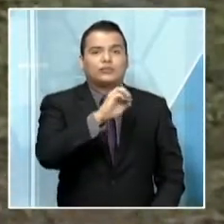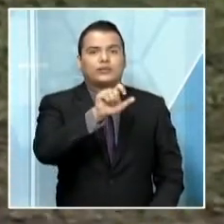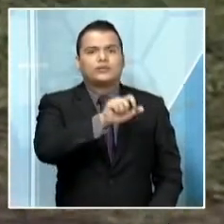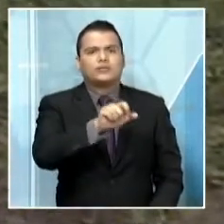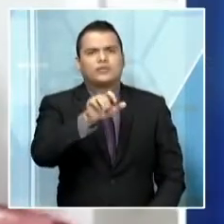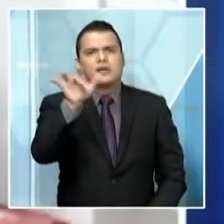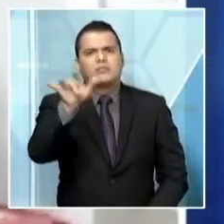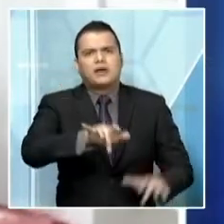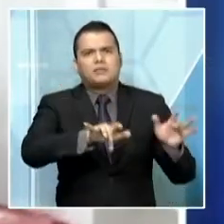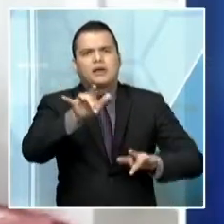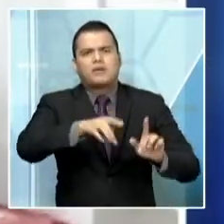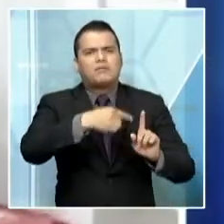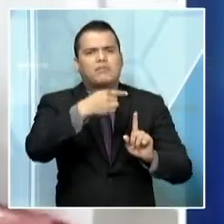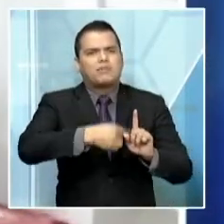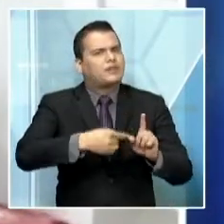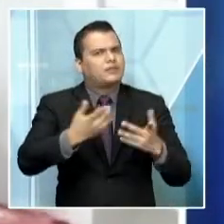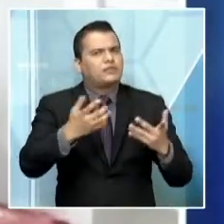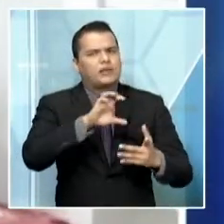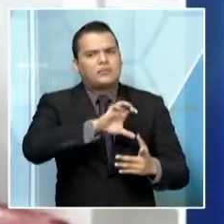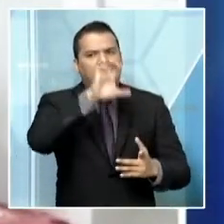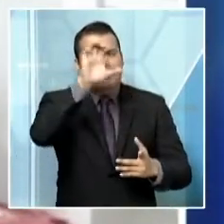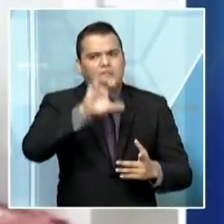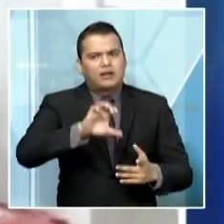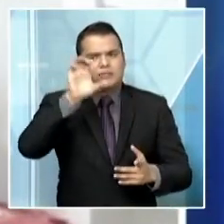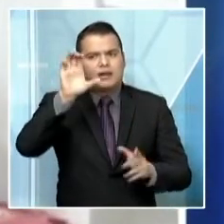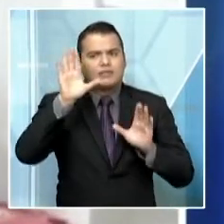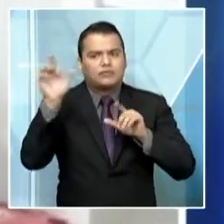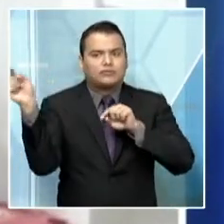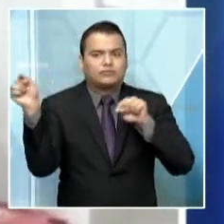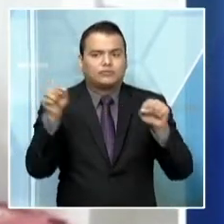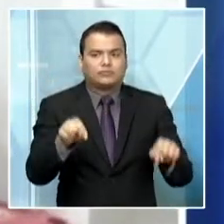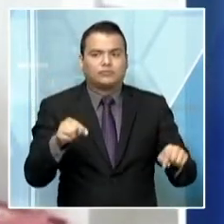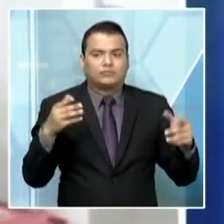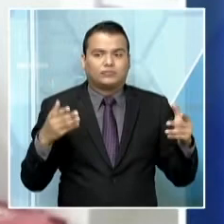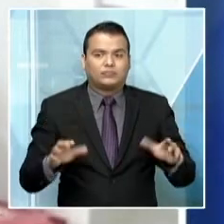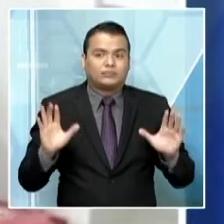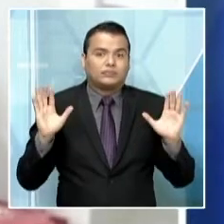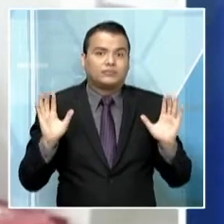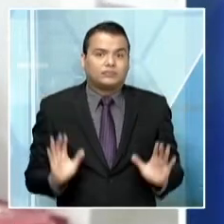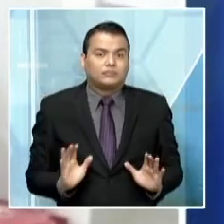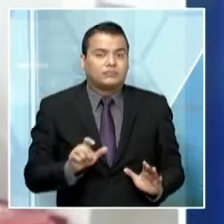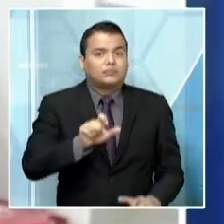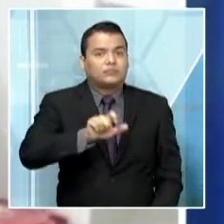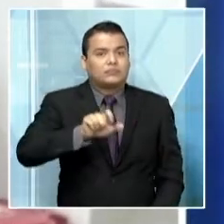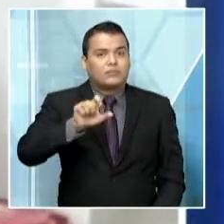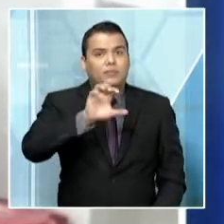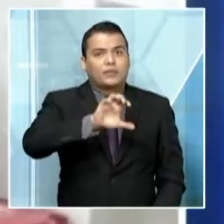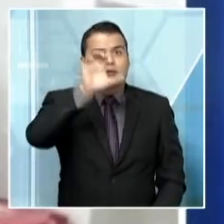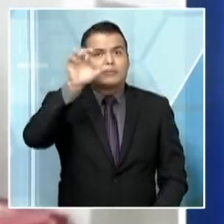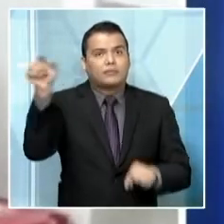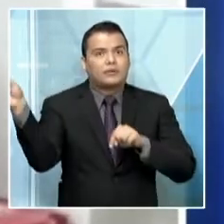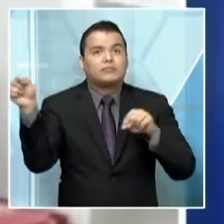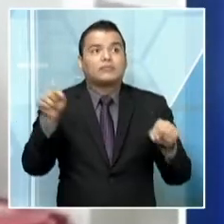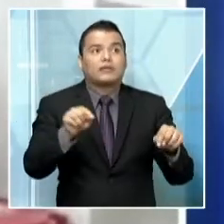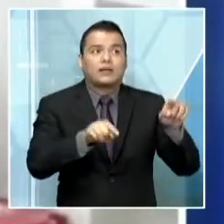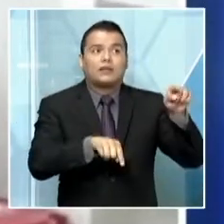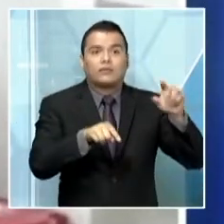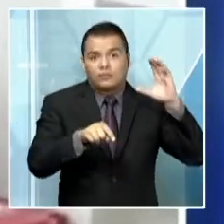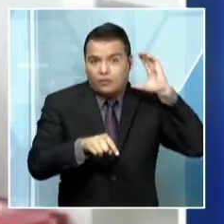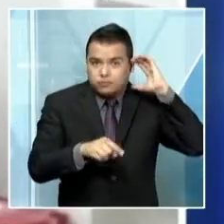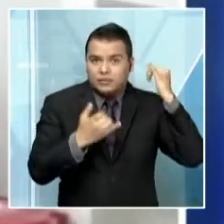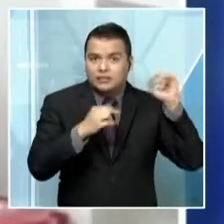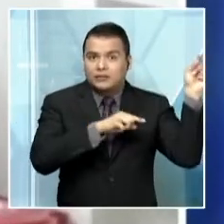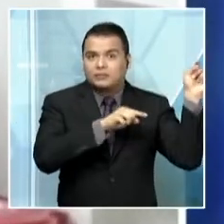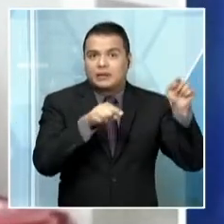del exterior. Así que en este momento podemos operar sin ningún problema pacientes del exterior. De hecho, están regresando y